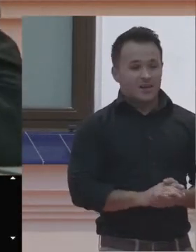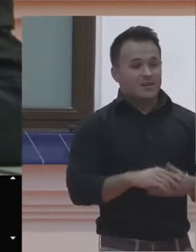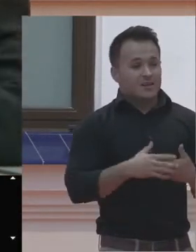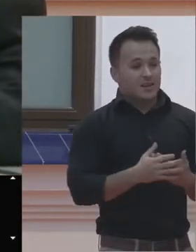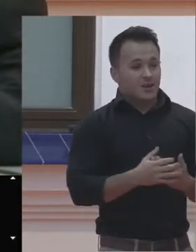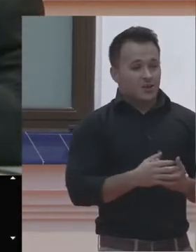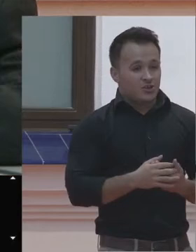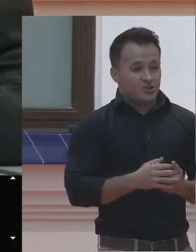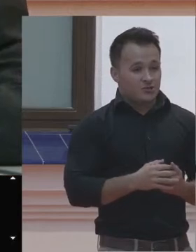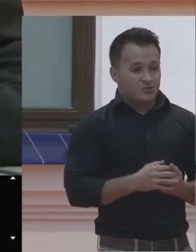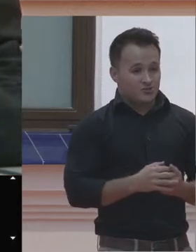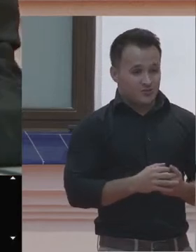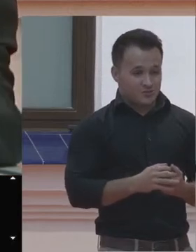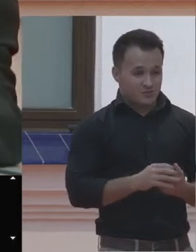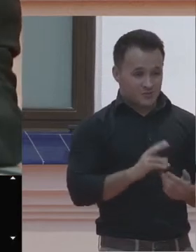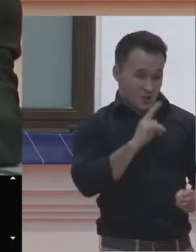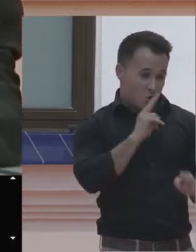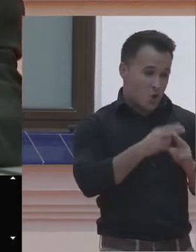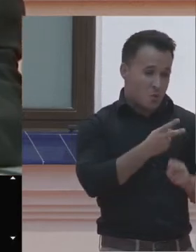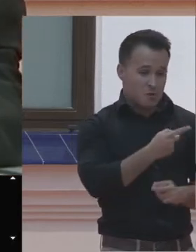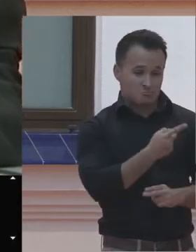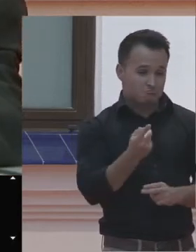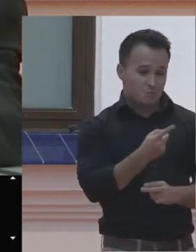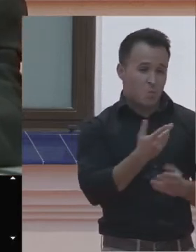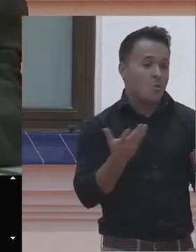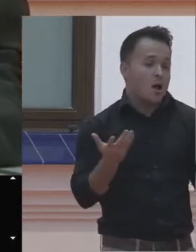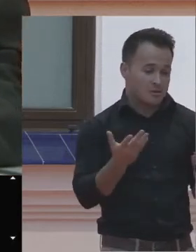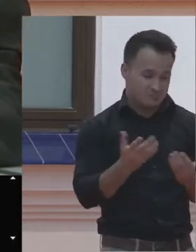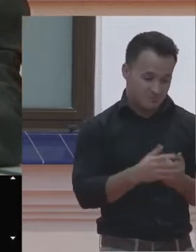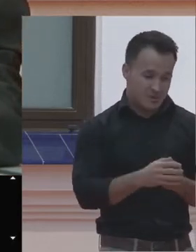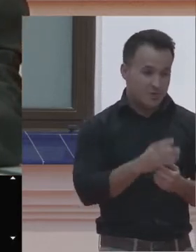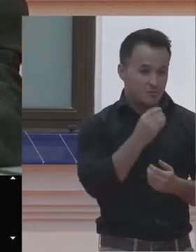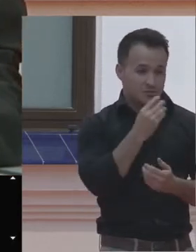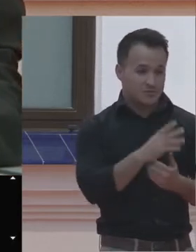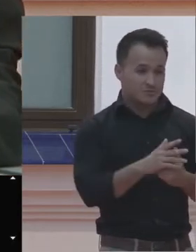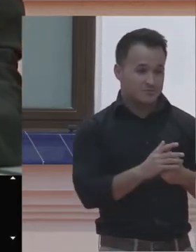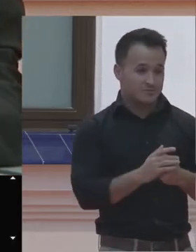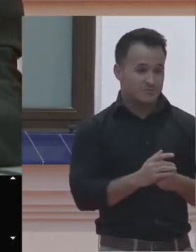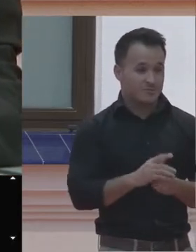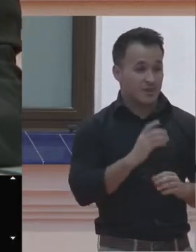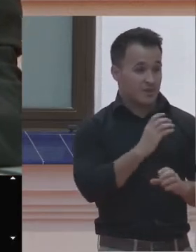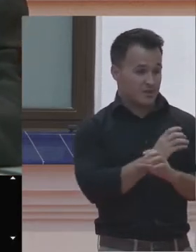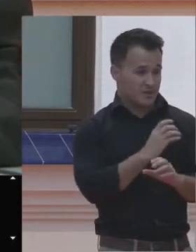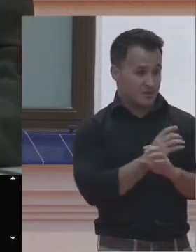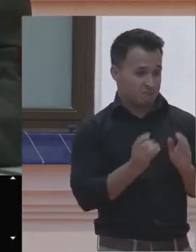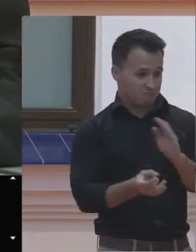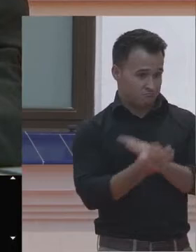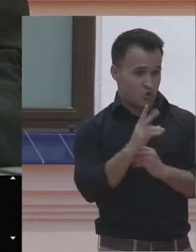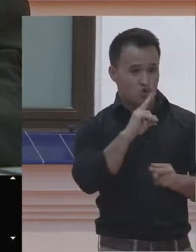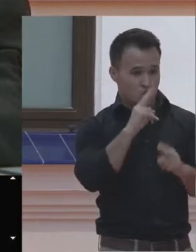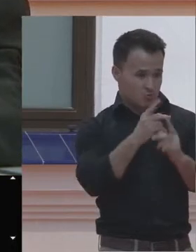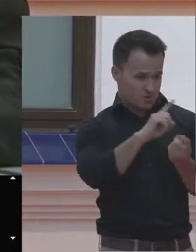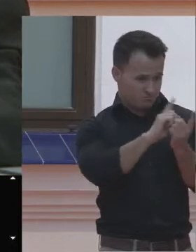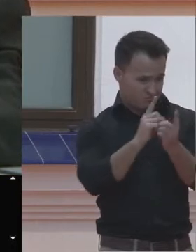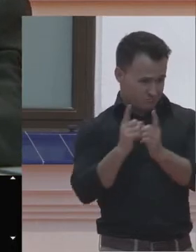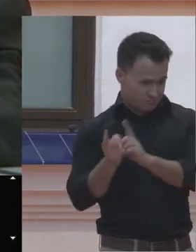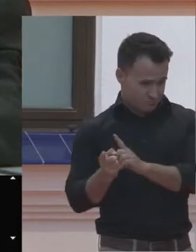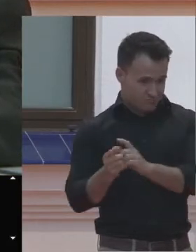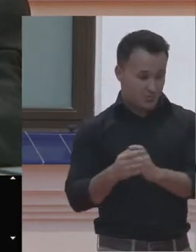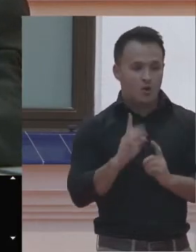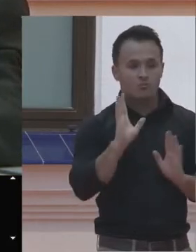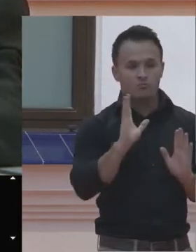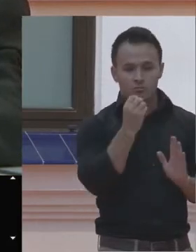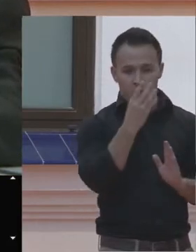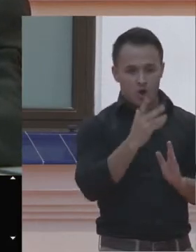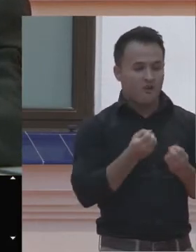A la pregunta es cierto, tienes toda la razón y ese es uno de los motivos precisamente por el que se creó el CENTAC también, ¿no? Existe mucha